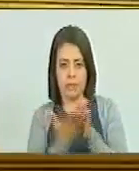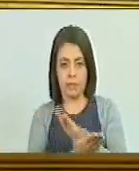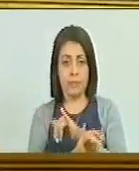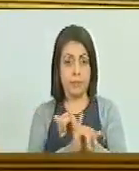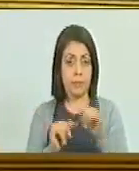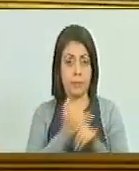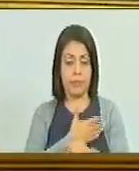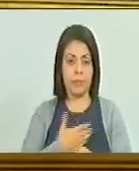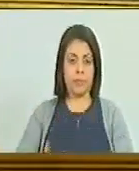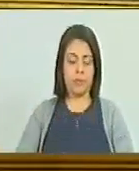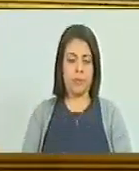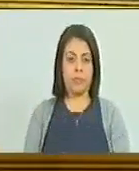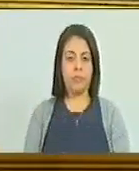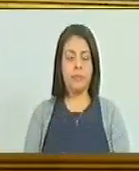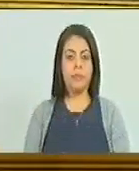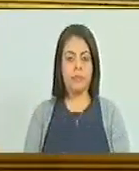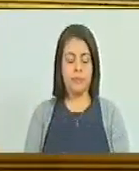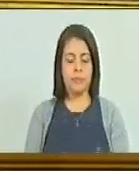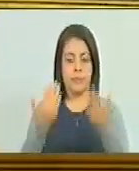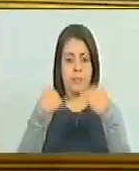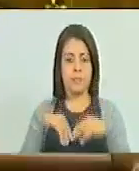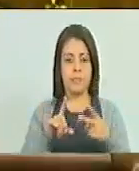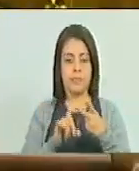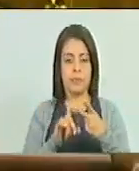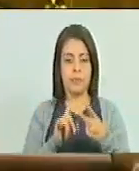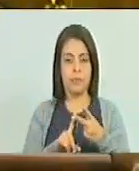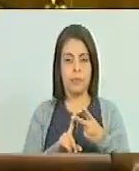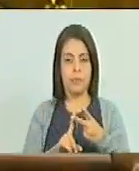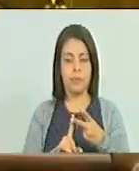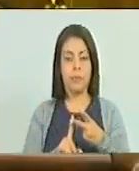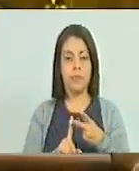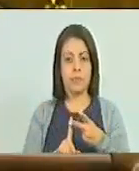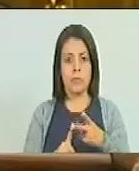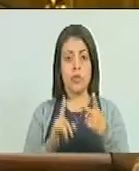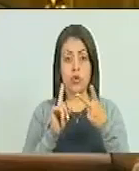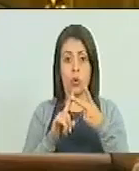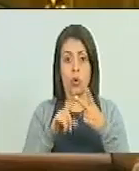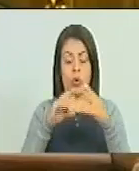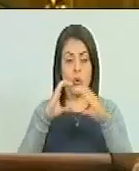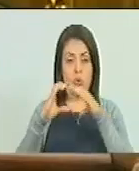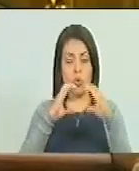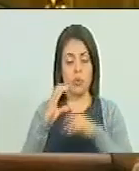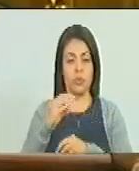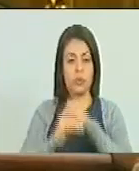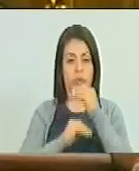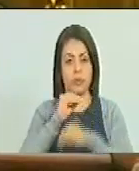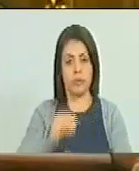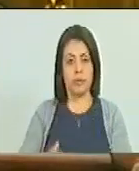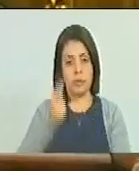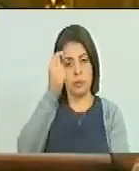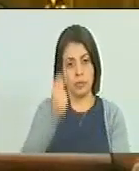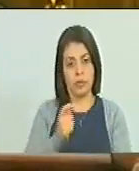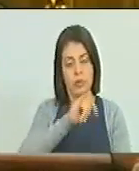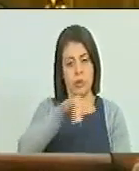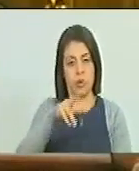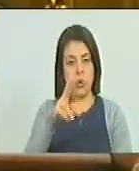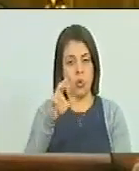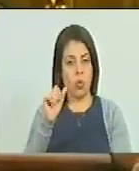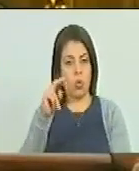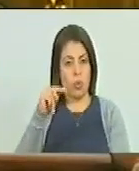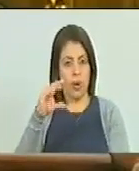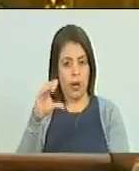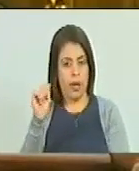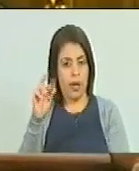presidente. En cuenta, siguiente. Cuenta número 2. Comunicación suscrita por el diputado Juan Carlos